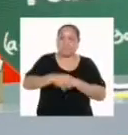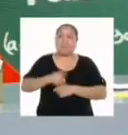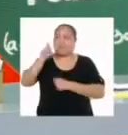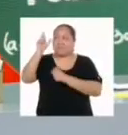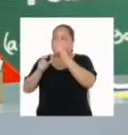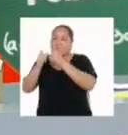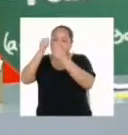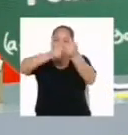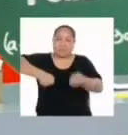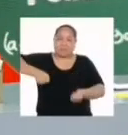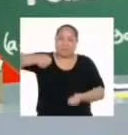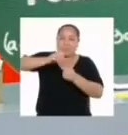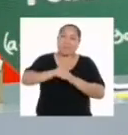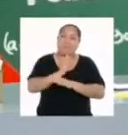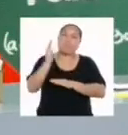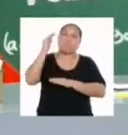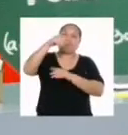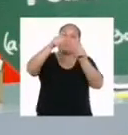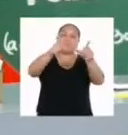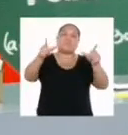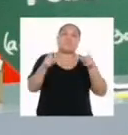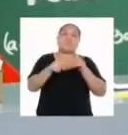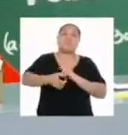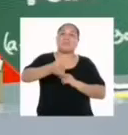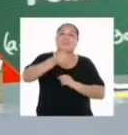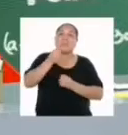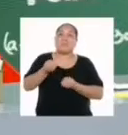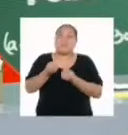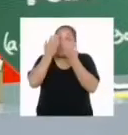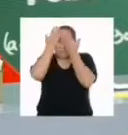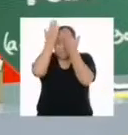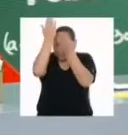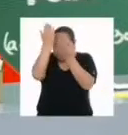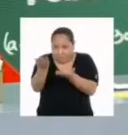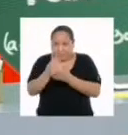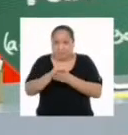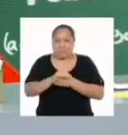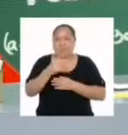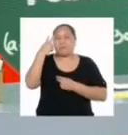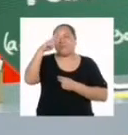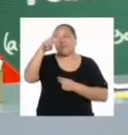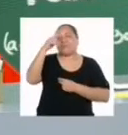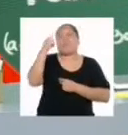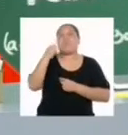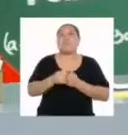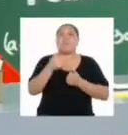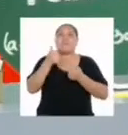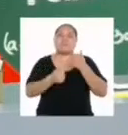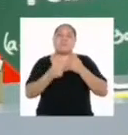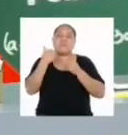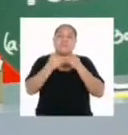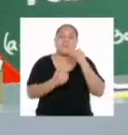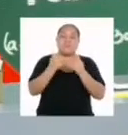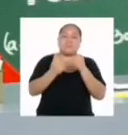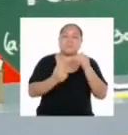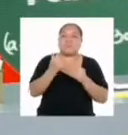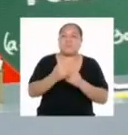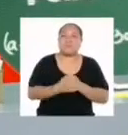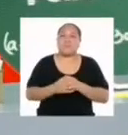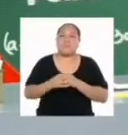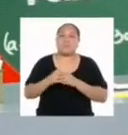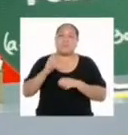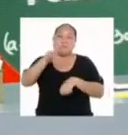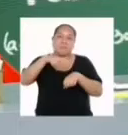los campesinos suben hacia la laguna a realizar una ofrenda, con el propósito de determinar cuándo y en qué orden deberán sembrar sus campos